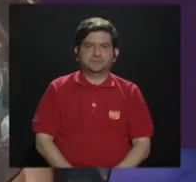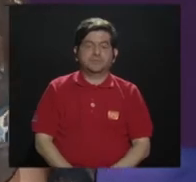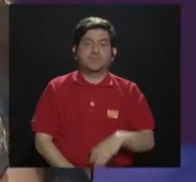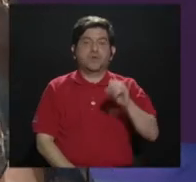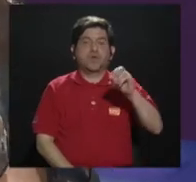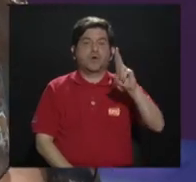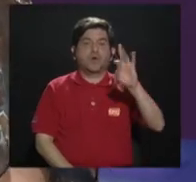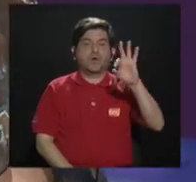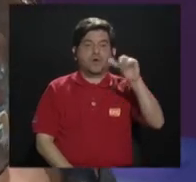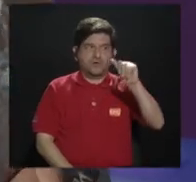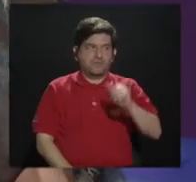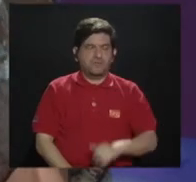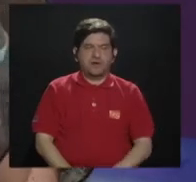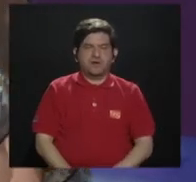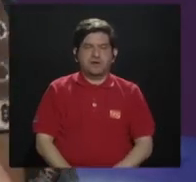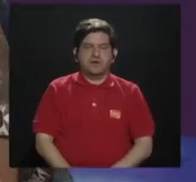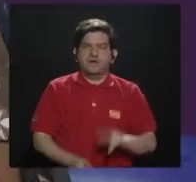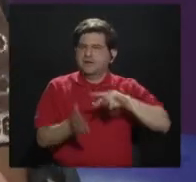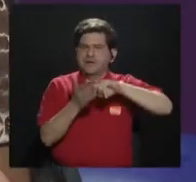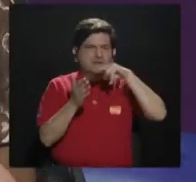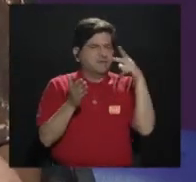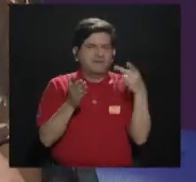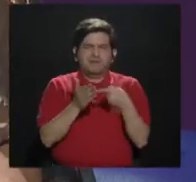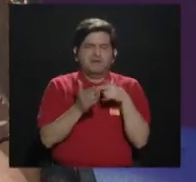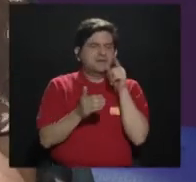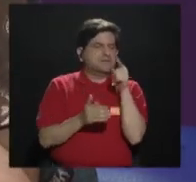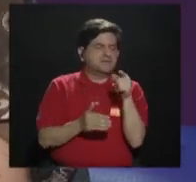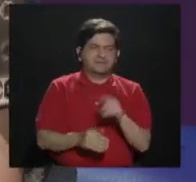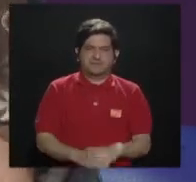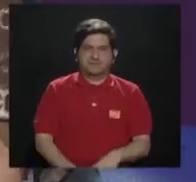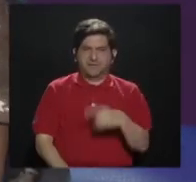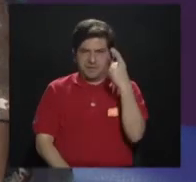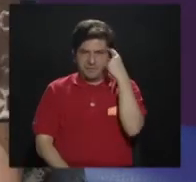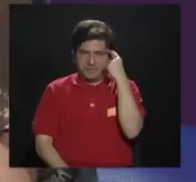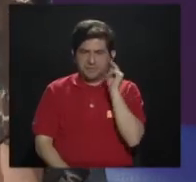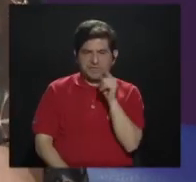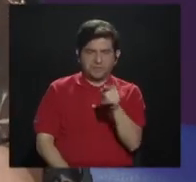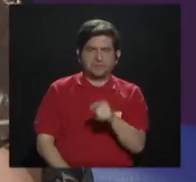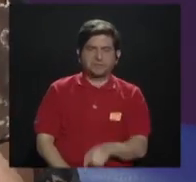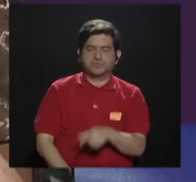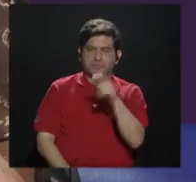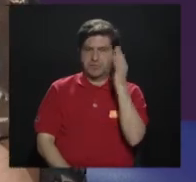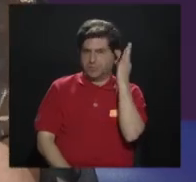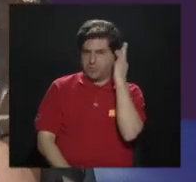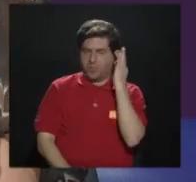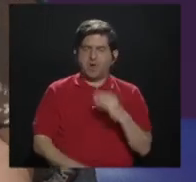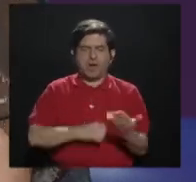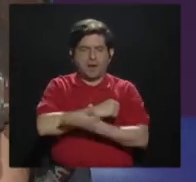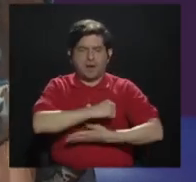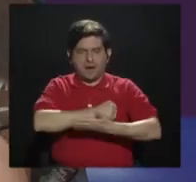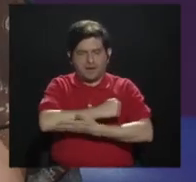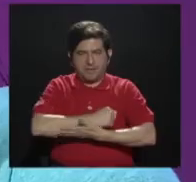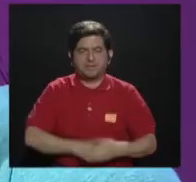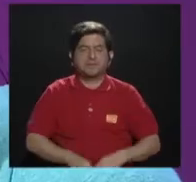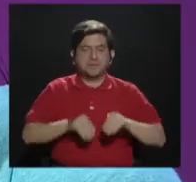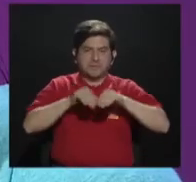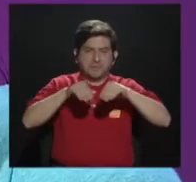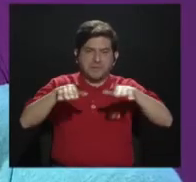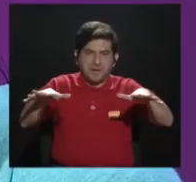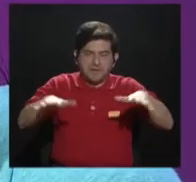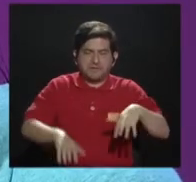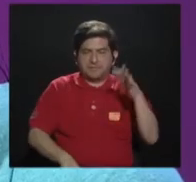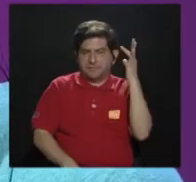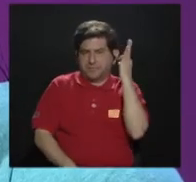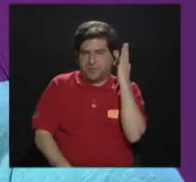¿y qué ha significado esto para vos como mujer campesina, para la Red de Mujeres